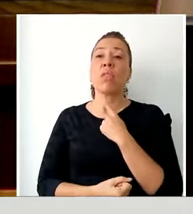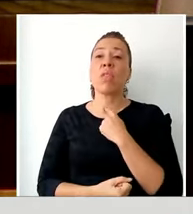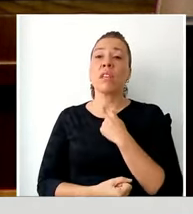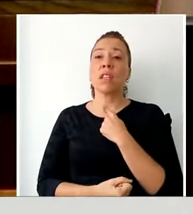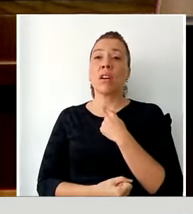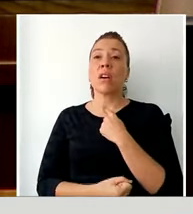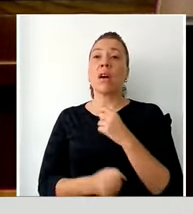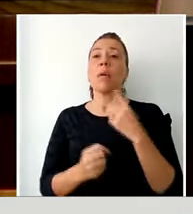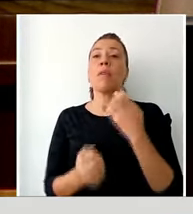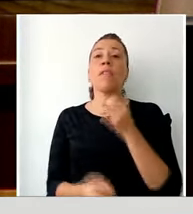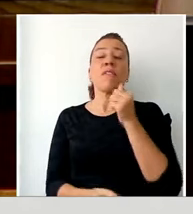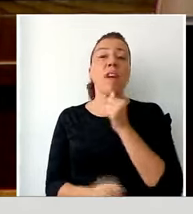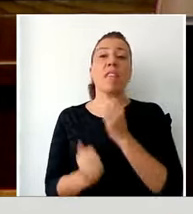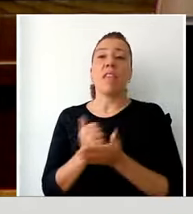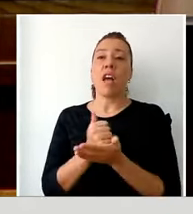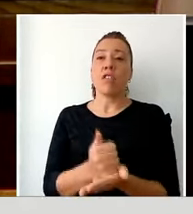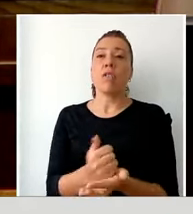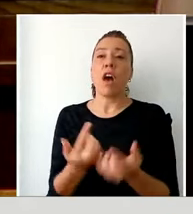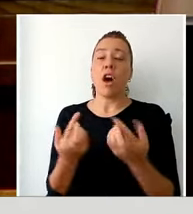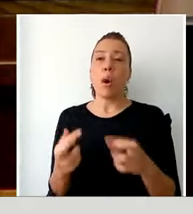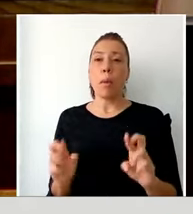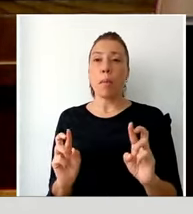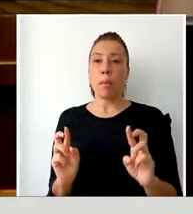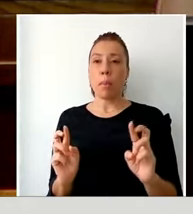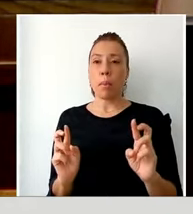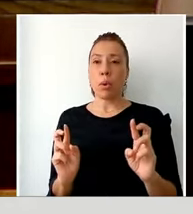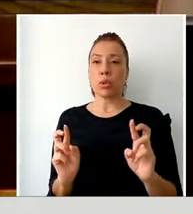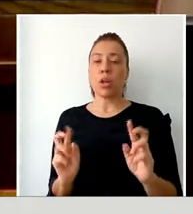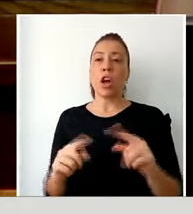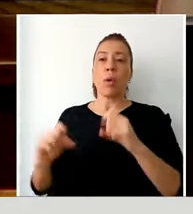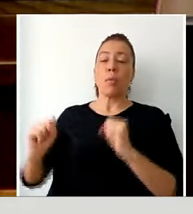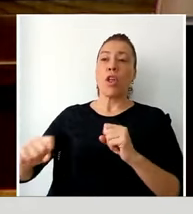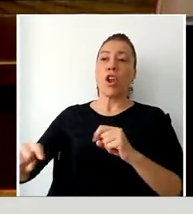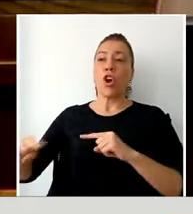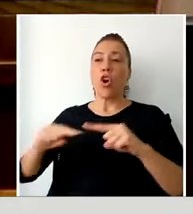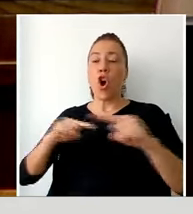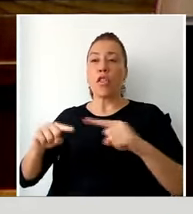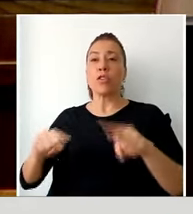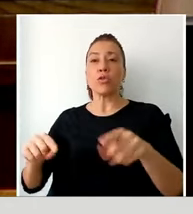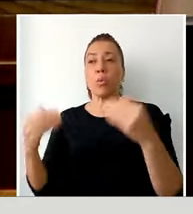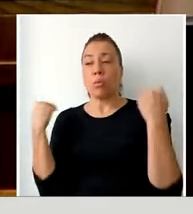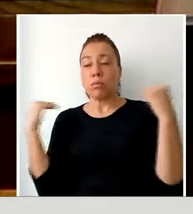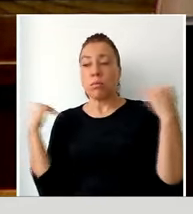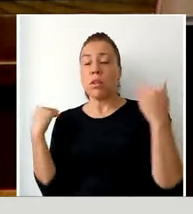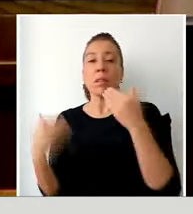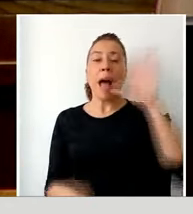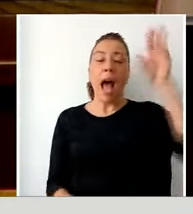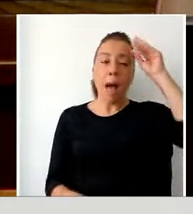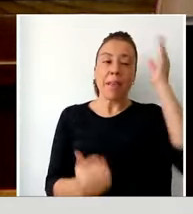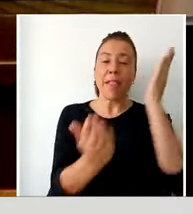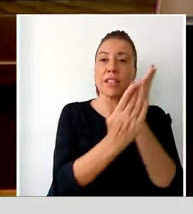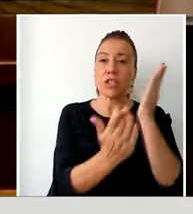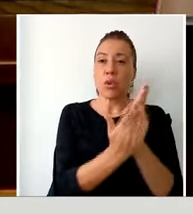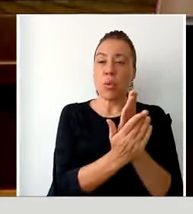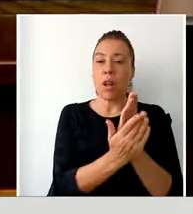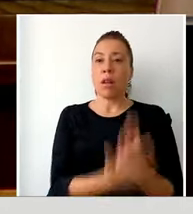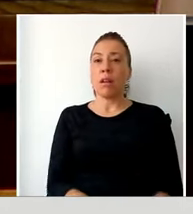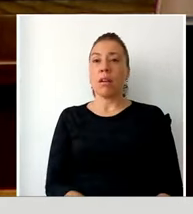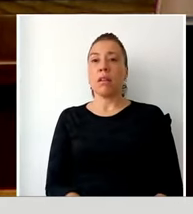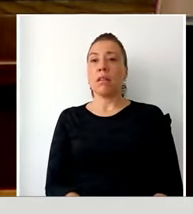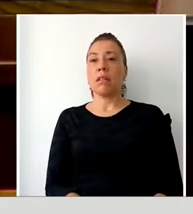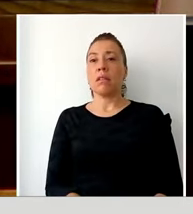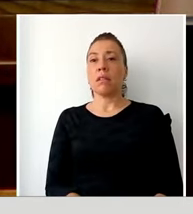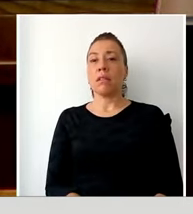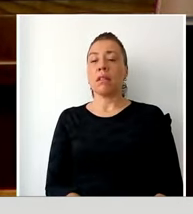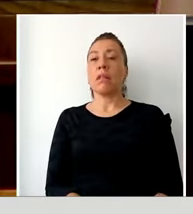falta de colaboración y oportunidades de coordinar su entrenamiento con sus aprendizajes académico consideramos que uno de los puntos relevantes